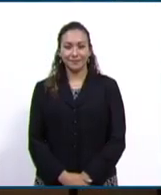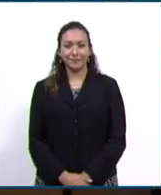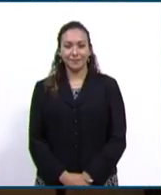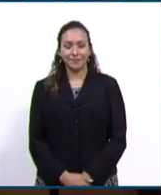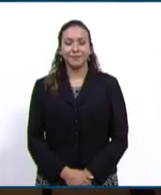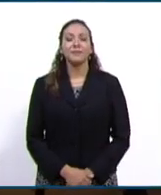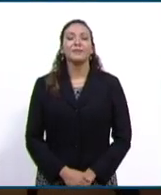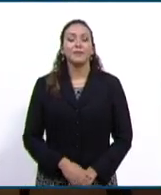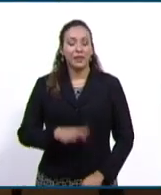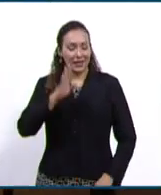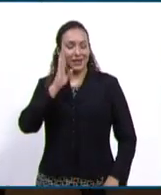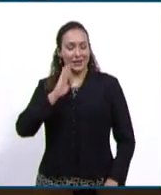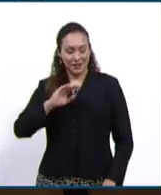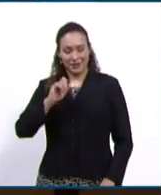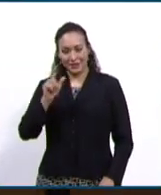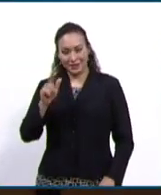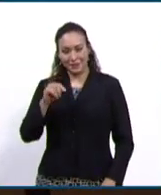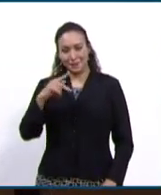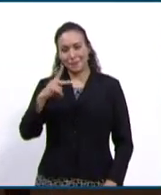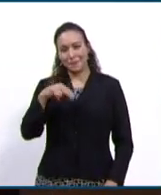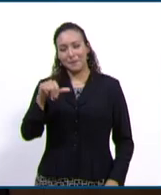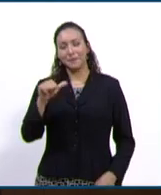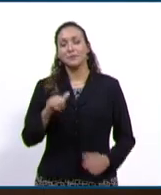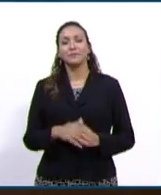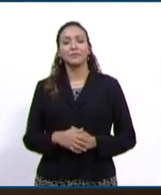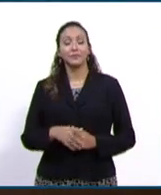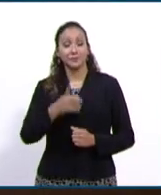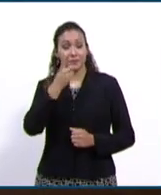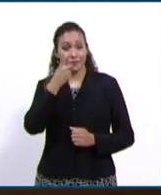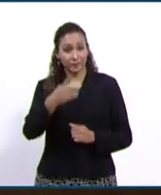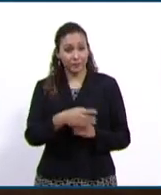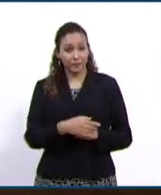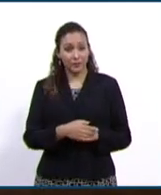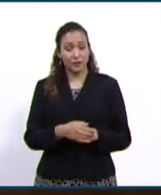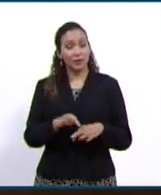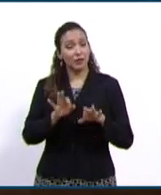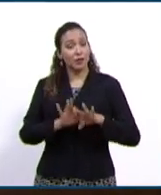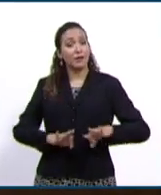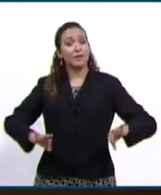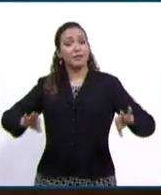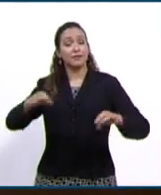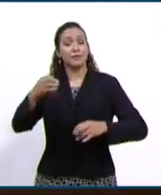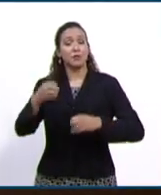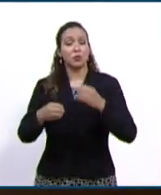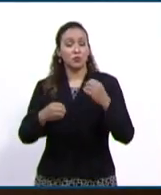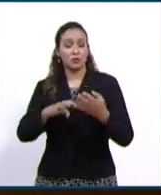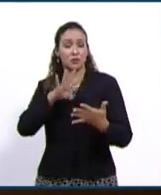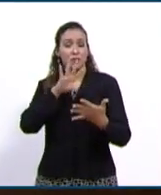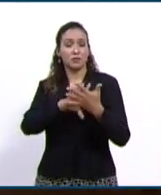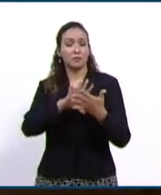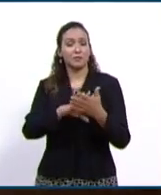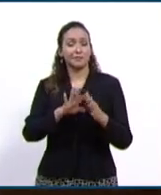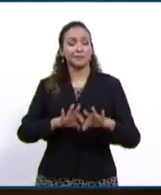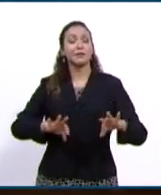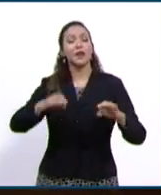Y la ministra presidenta Norma Lucía Piña destacó el papel de la justicia penal, esto para contribuir a la credibilidad del Poder Judicial